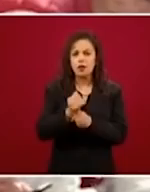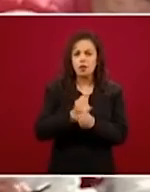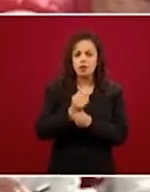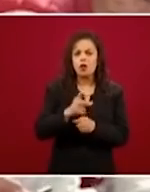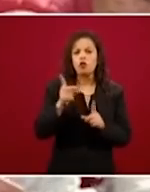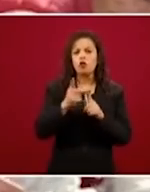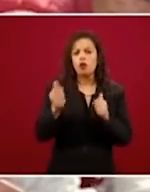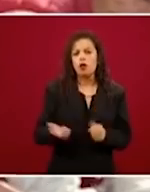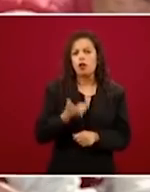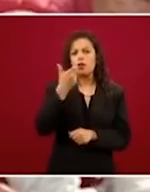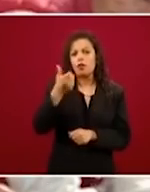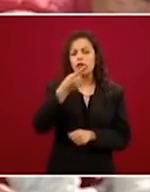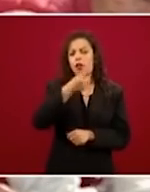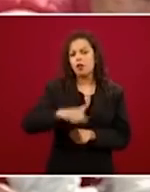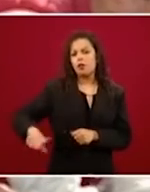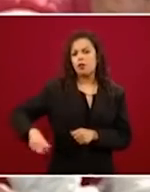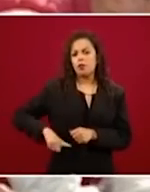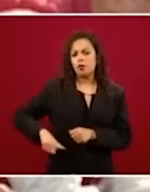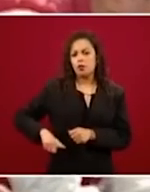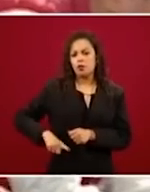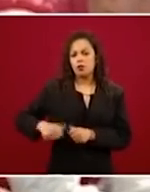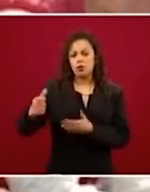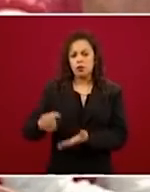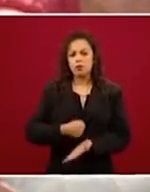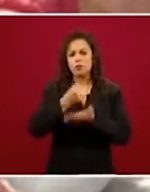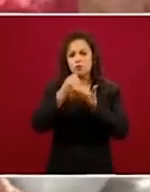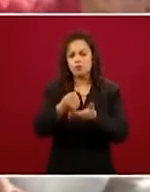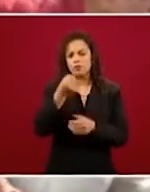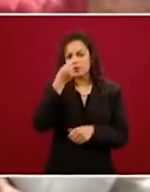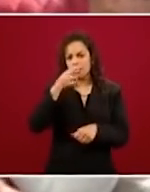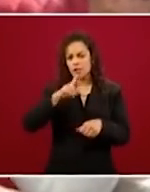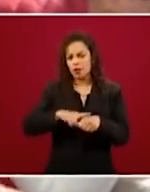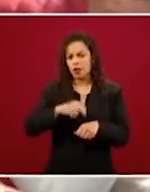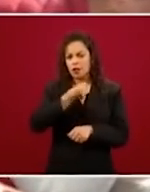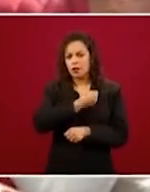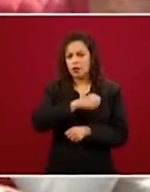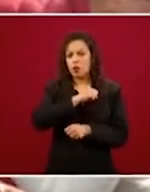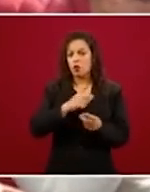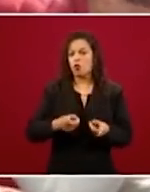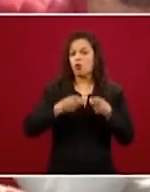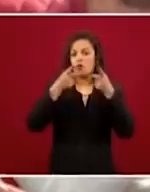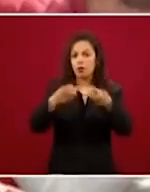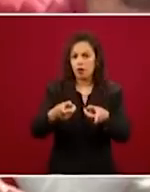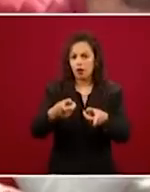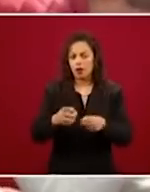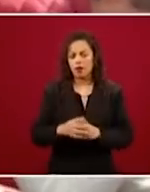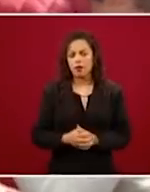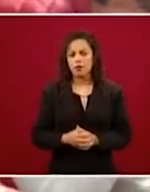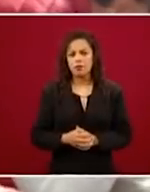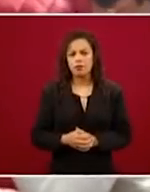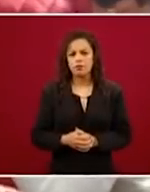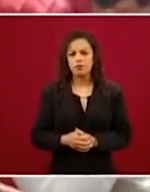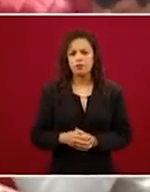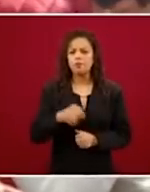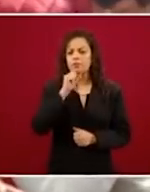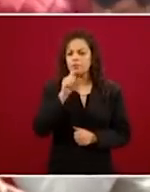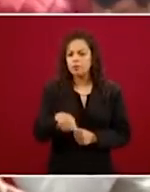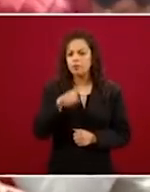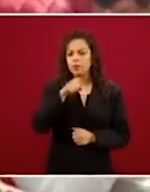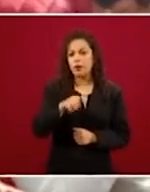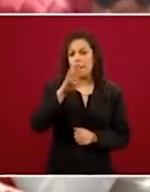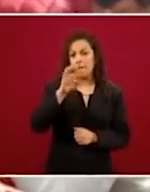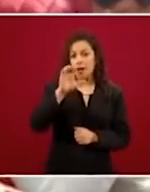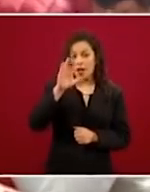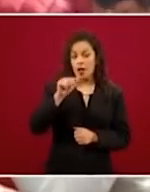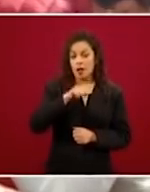de salud le da al sindicato nacional de trabajadores de salud tanto en becas y la suma son de